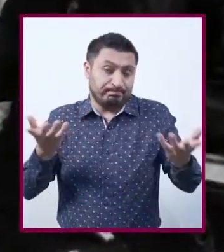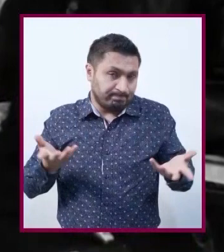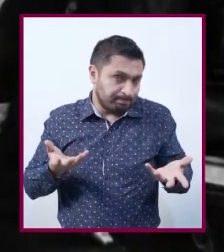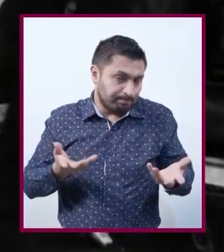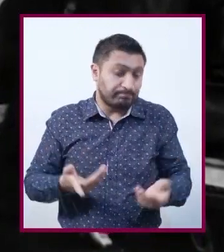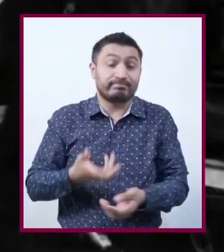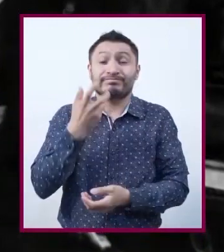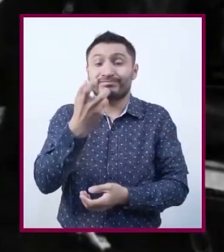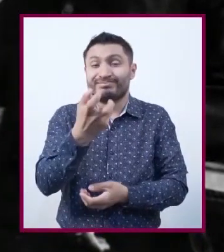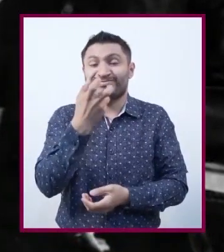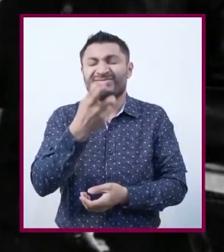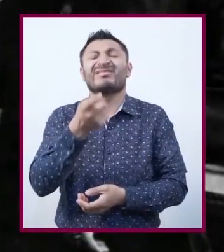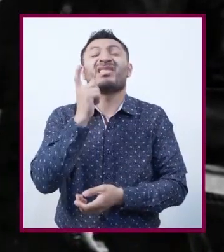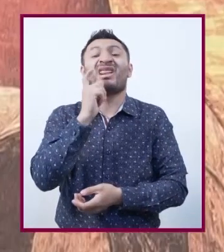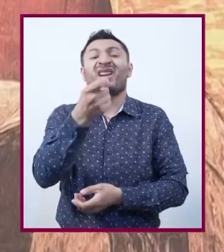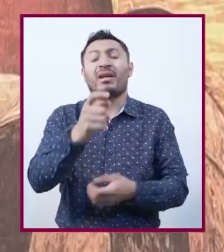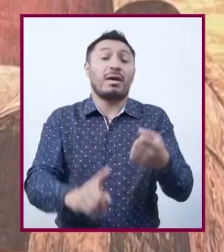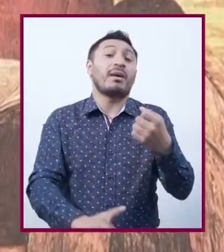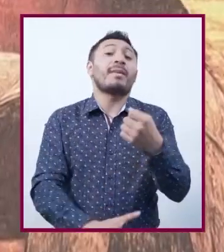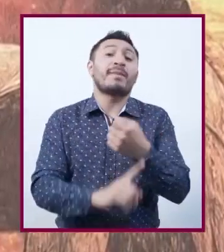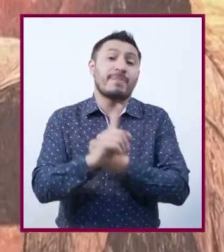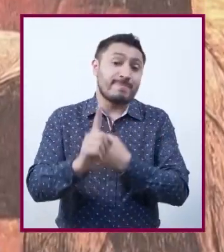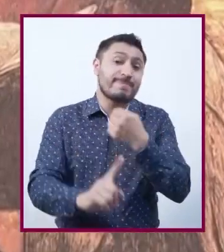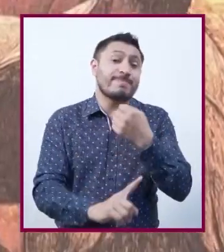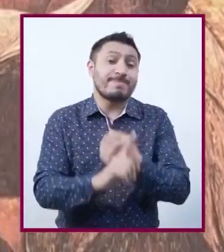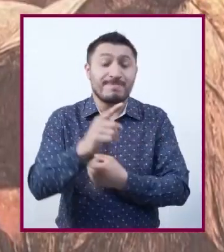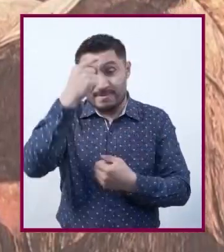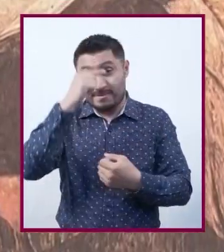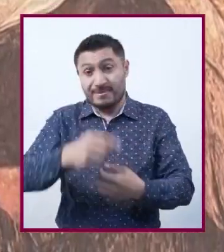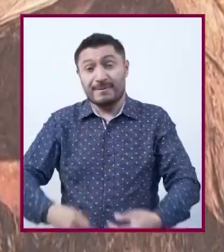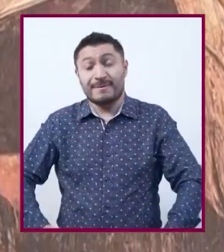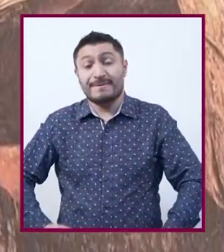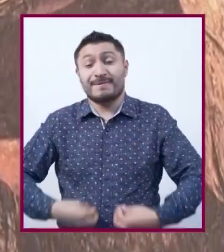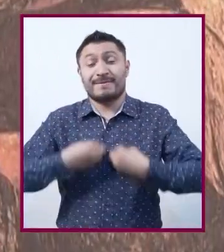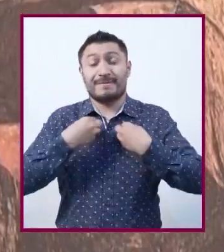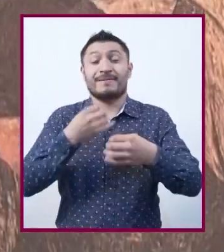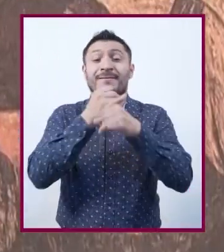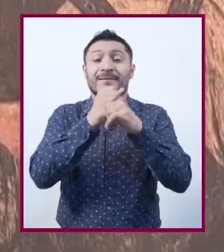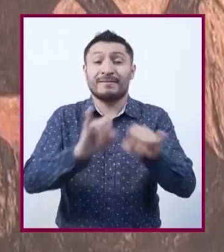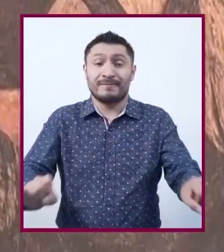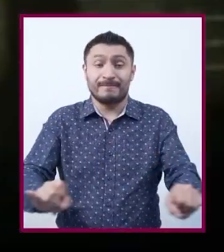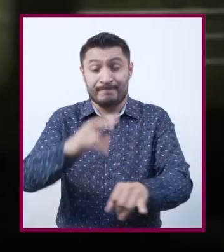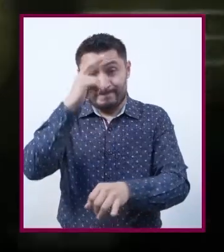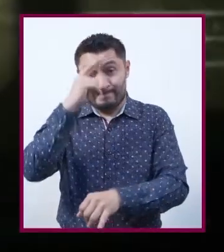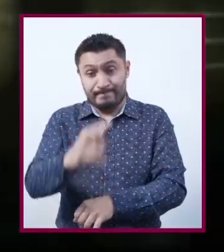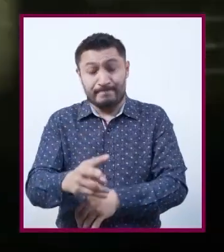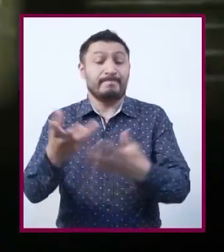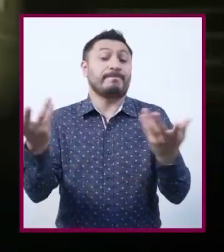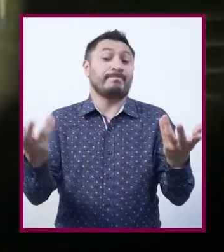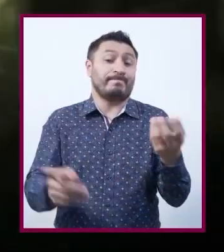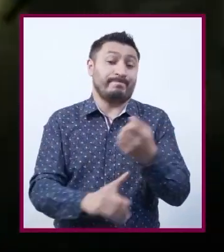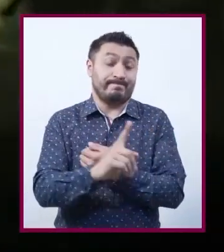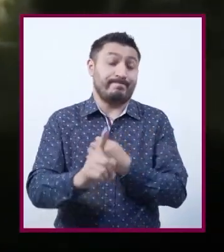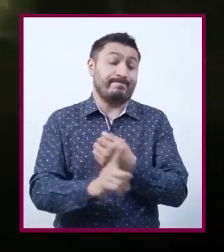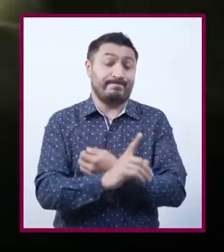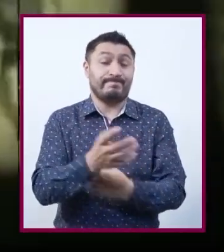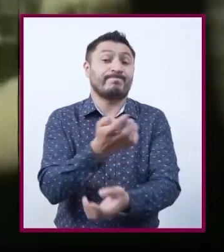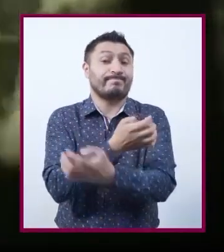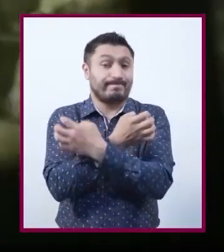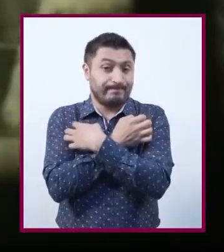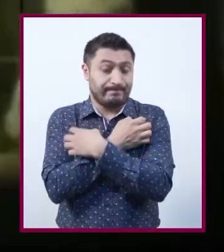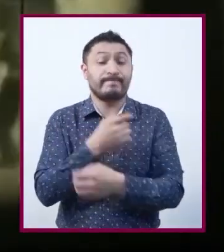esto representaba un enorme problema para la reciente vida independiente del país. De esta manera, en diciembre